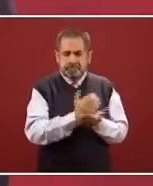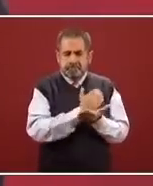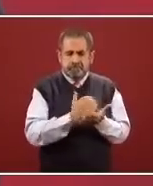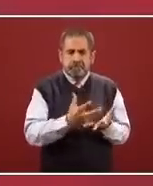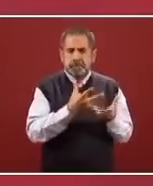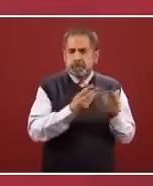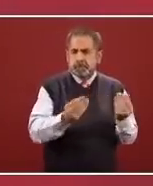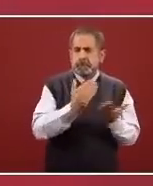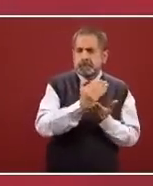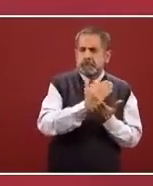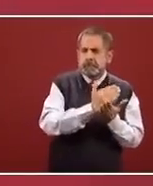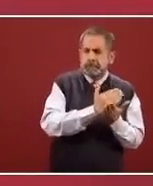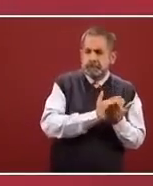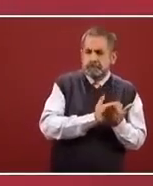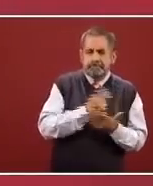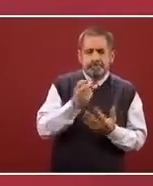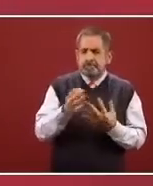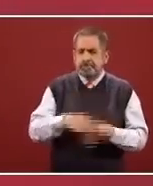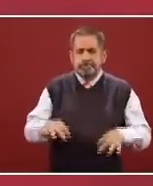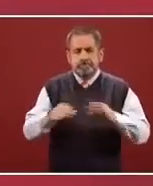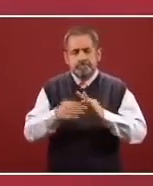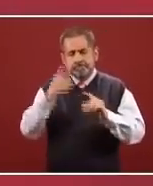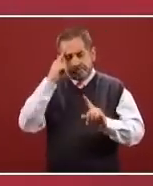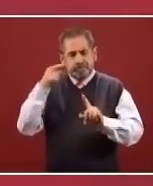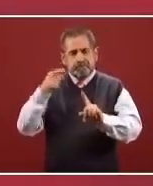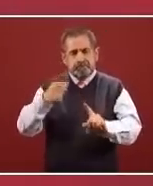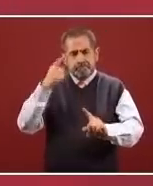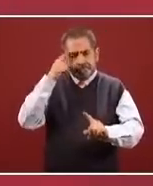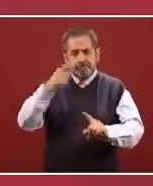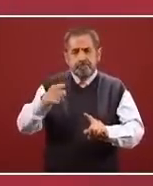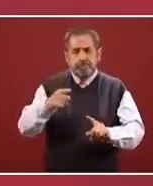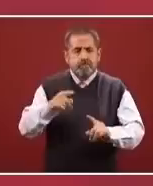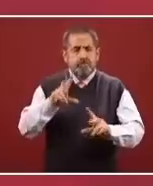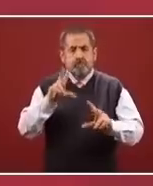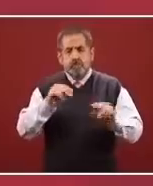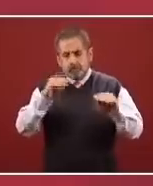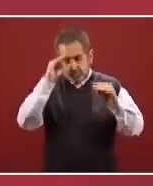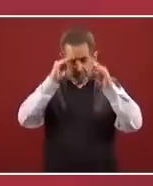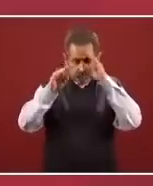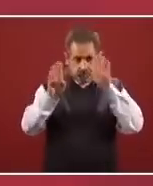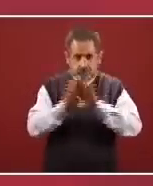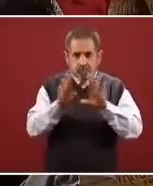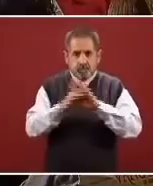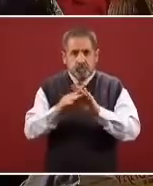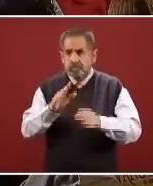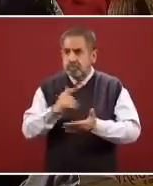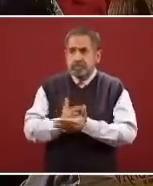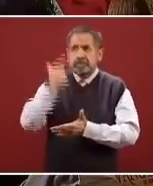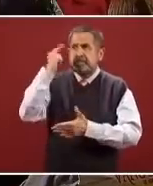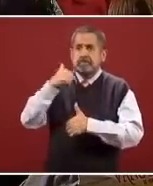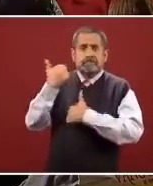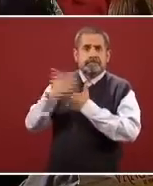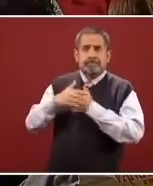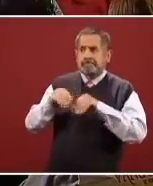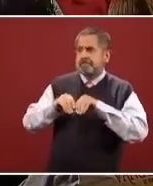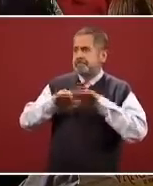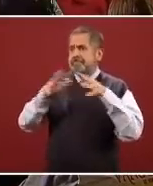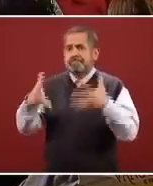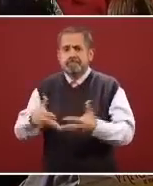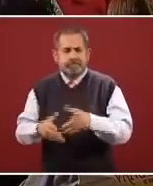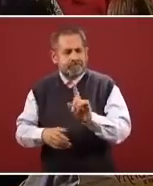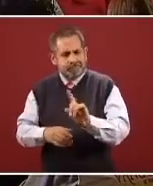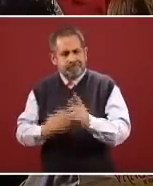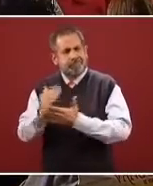la comunidad, es fundamental para no ver las consecuencias más graves de una epidemia, que son,